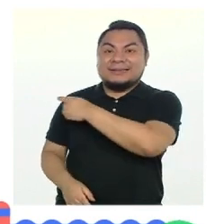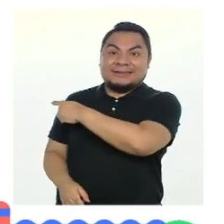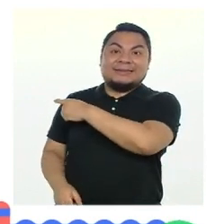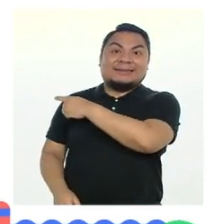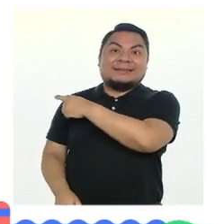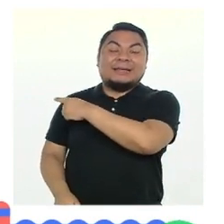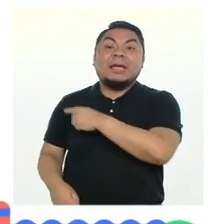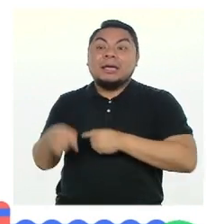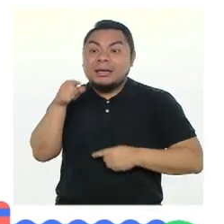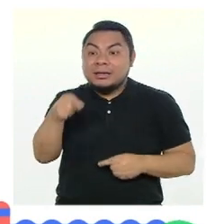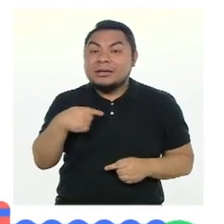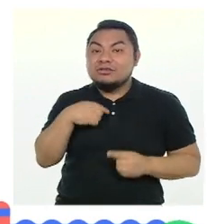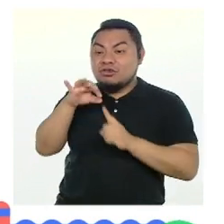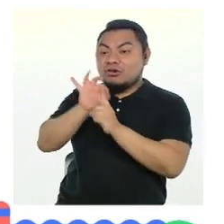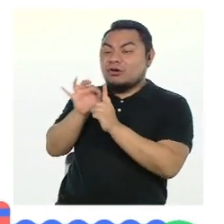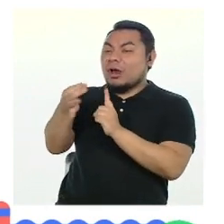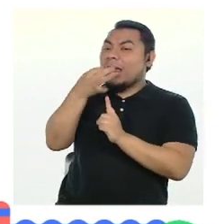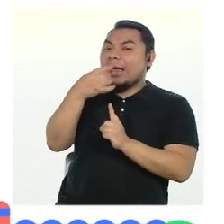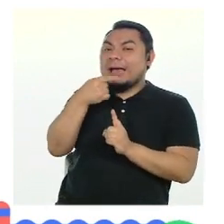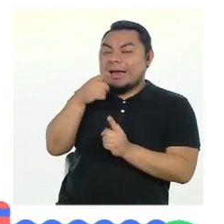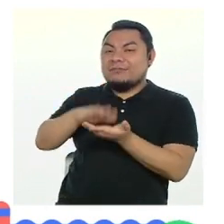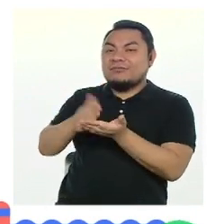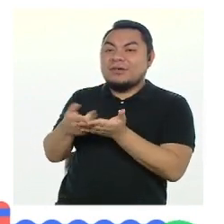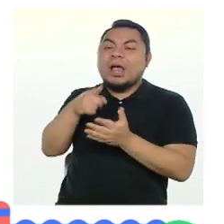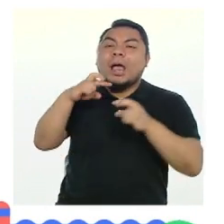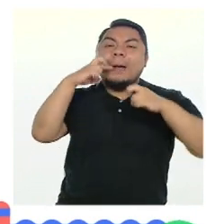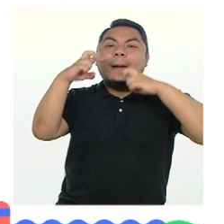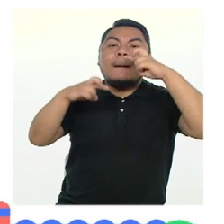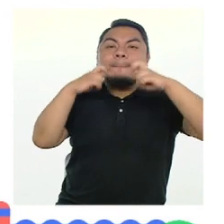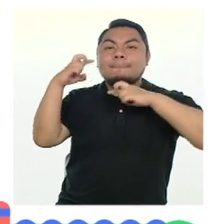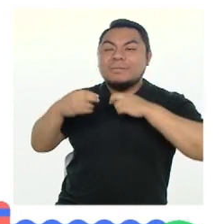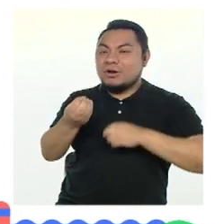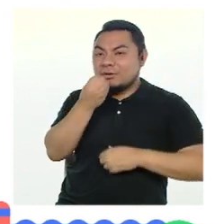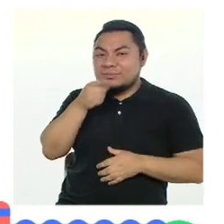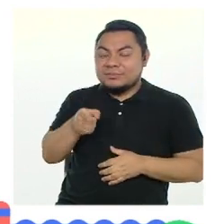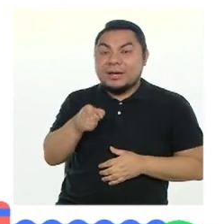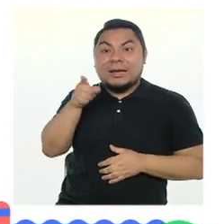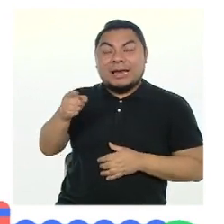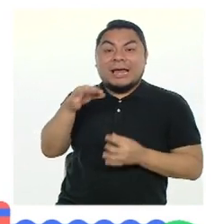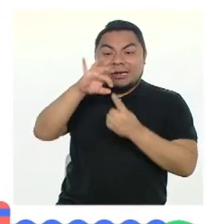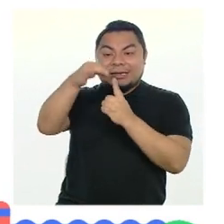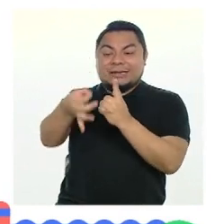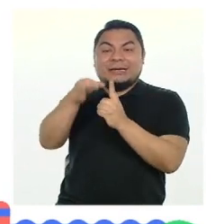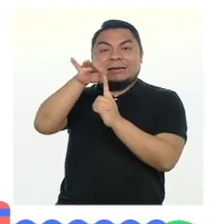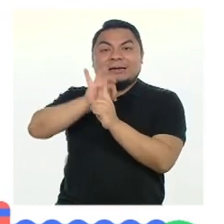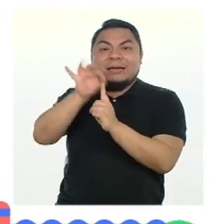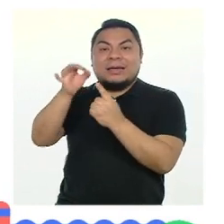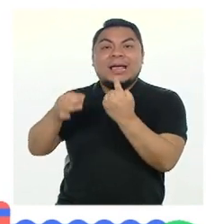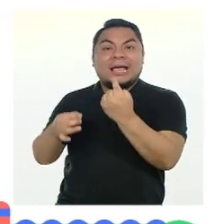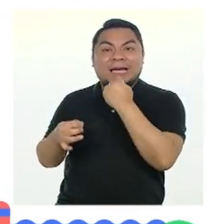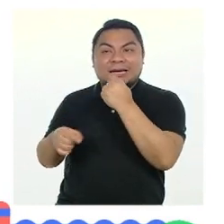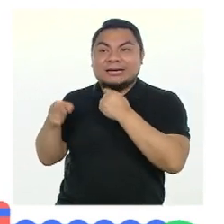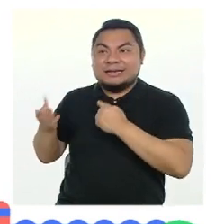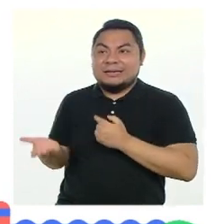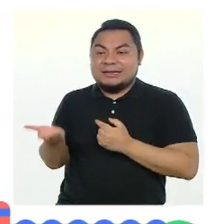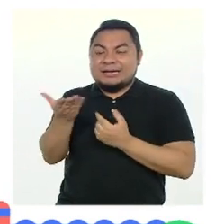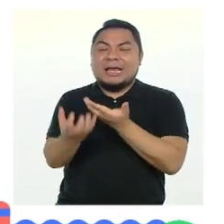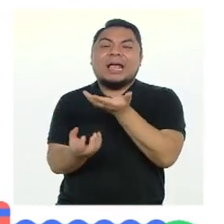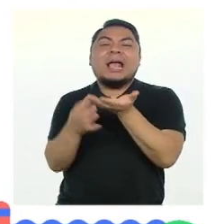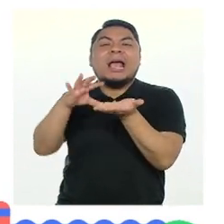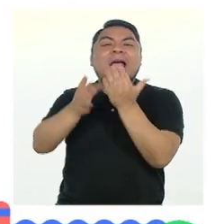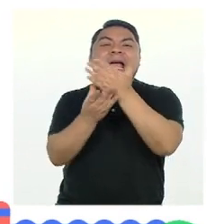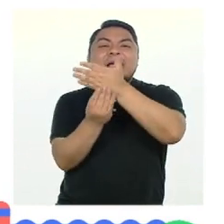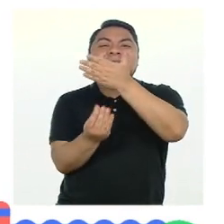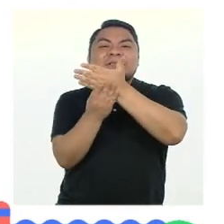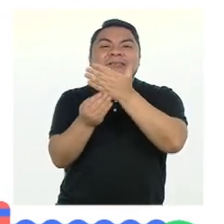como plátano frito con mi pollo a la brasa. El plátano lo ponen en el aceite